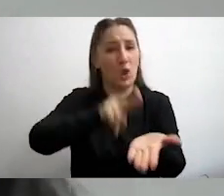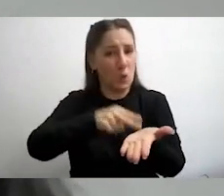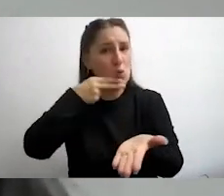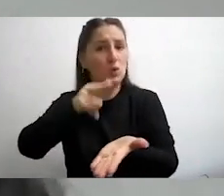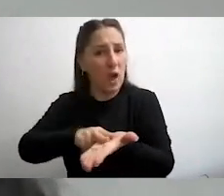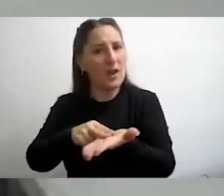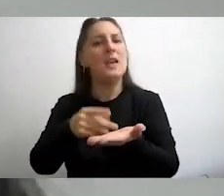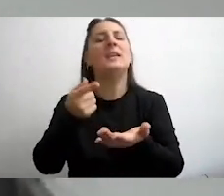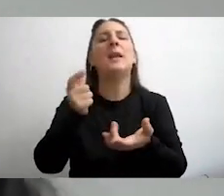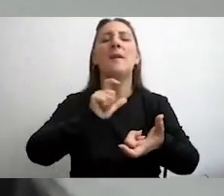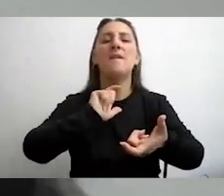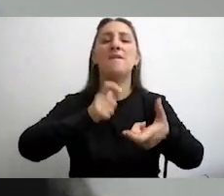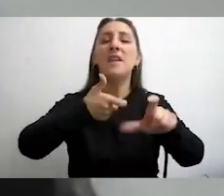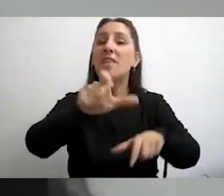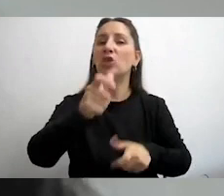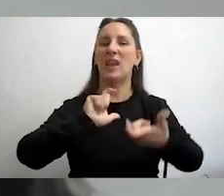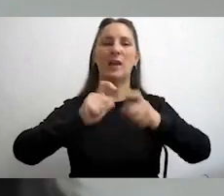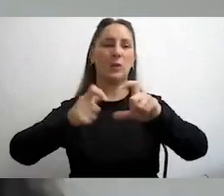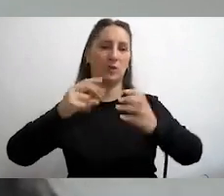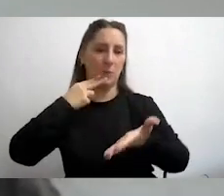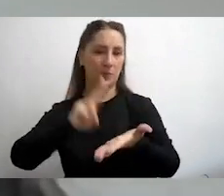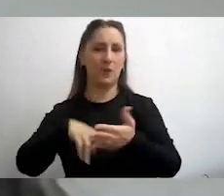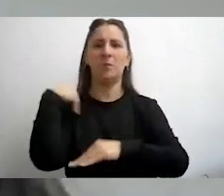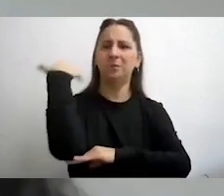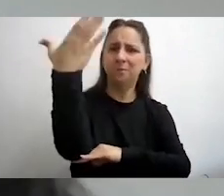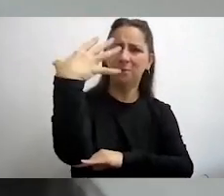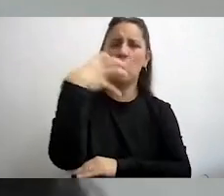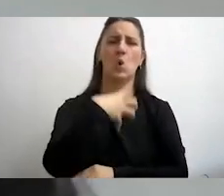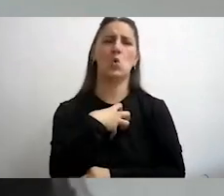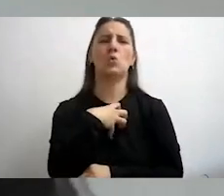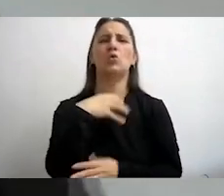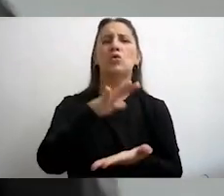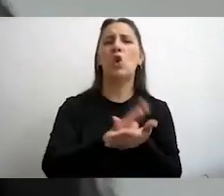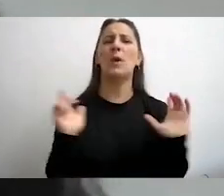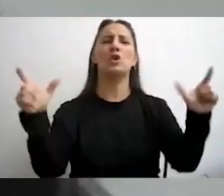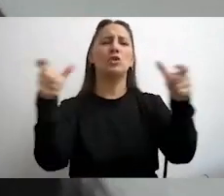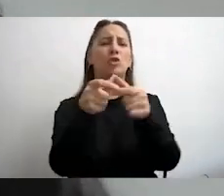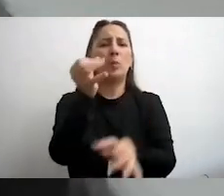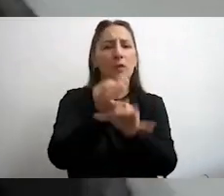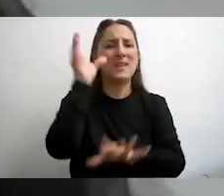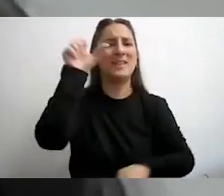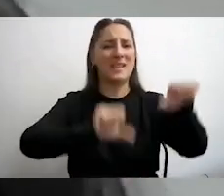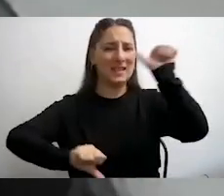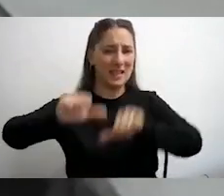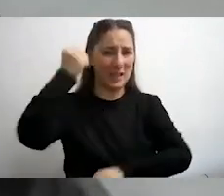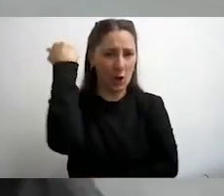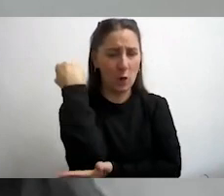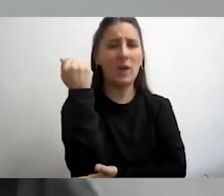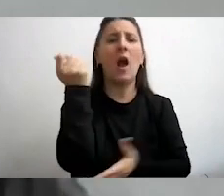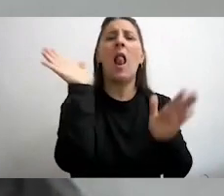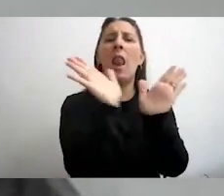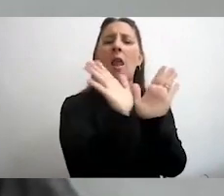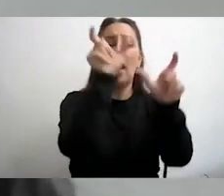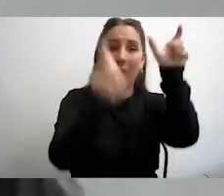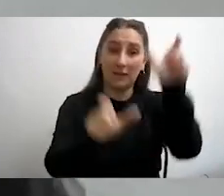videos de actualización impositiva, disertante en cursos de la especialización del Consejo Profesional de Ciencias Económicas, autora de diversos artículos